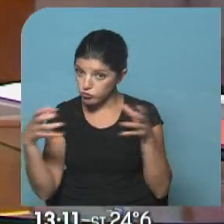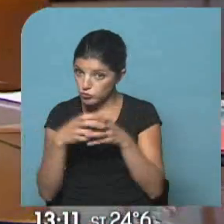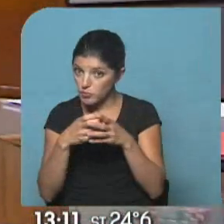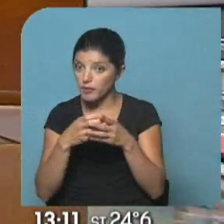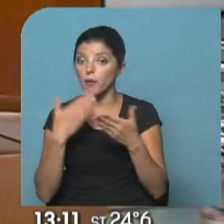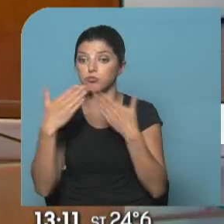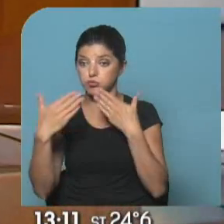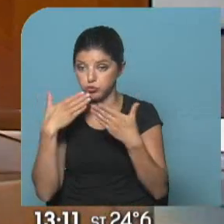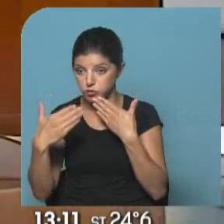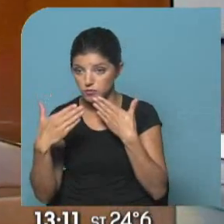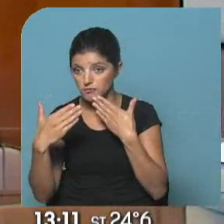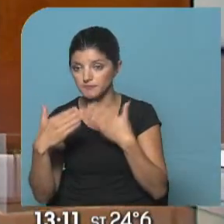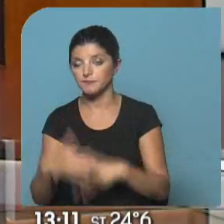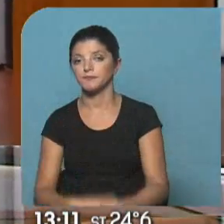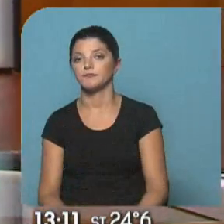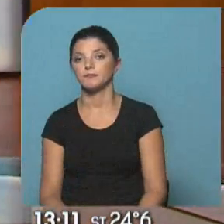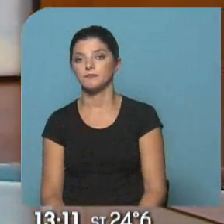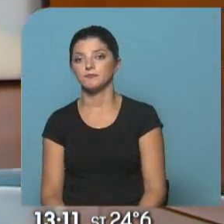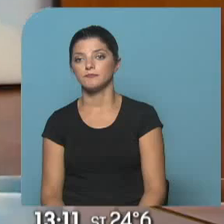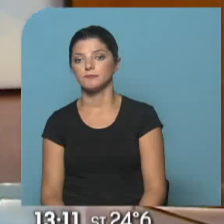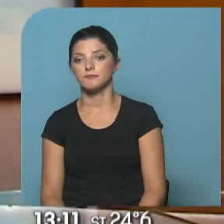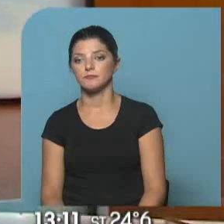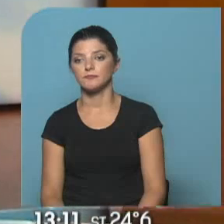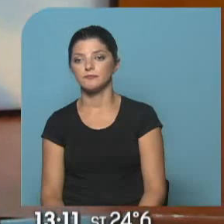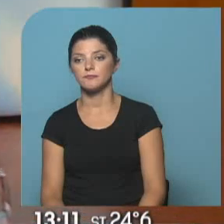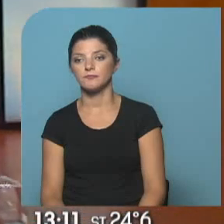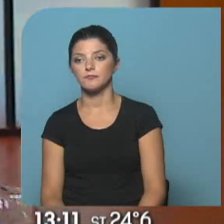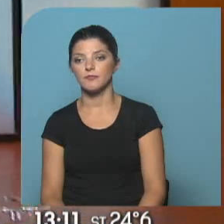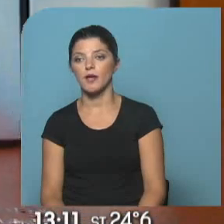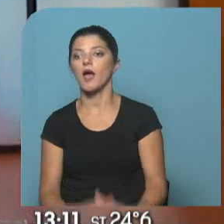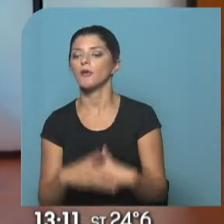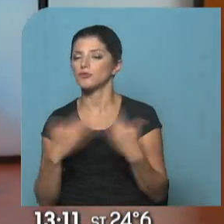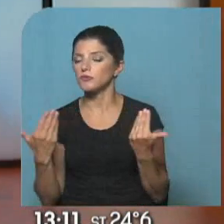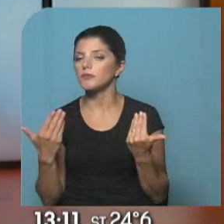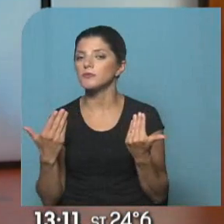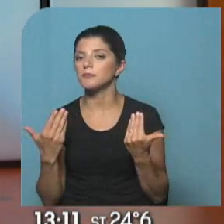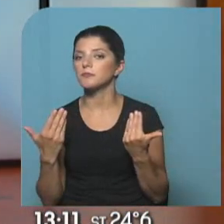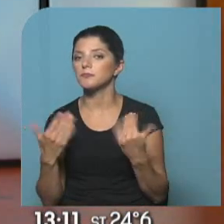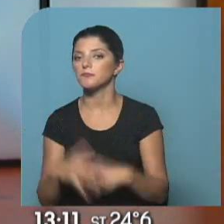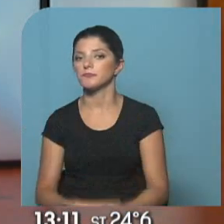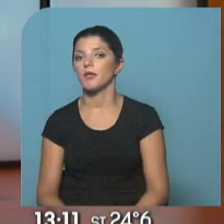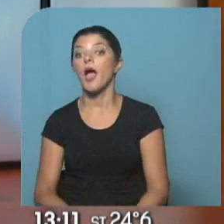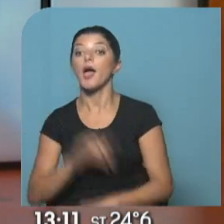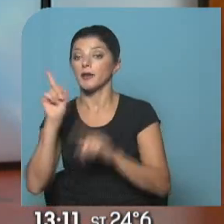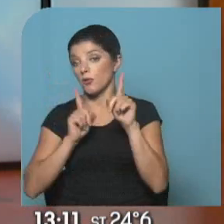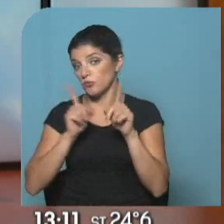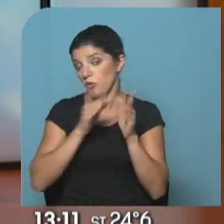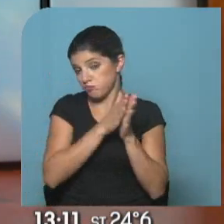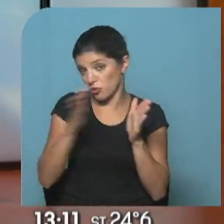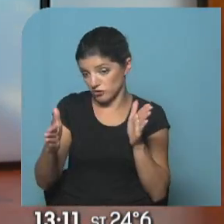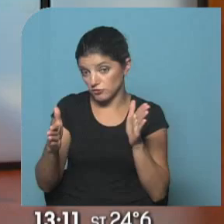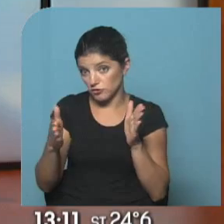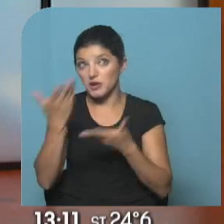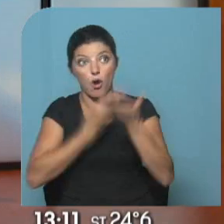que había fuerzas militares latinoamericanas en Haití. Entonces, hay algunos procesos donde la cooperación funciona mejor. Hay otro proceso que